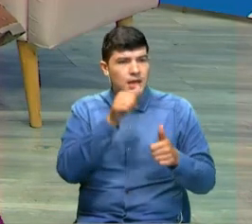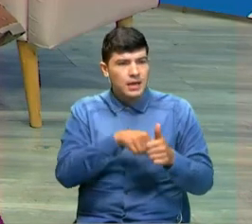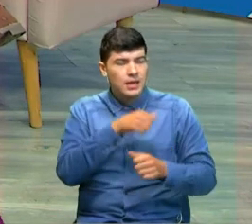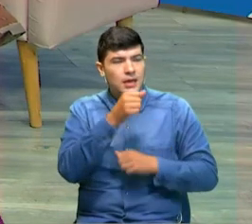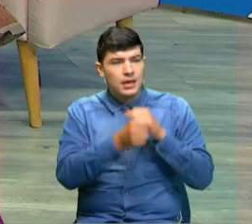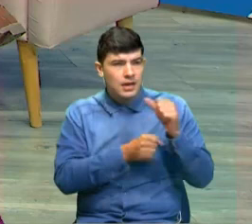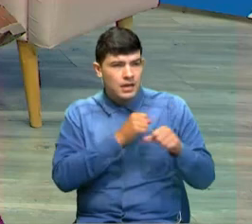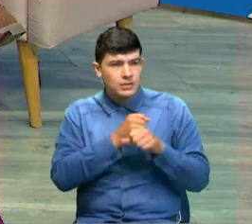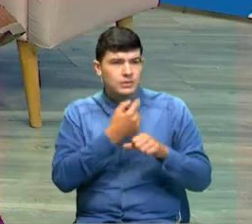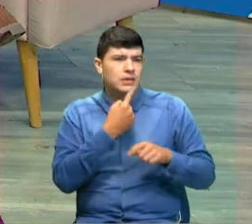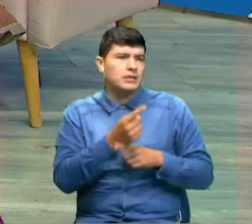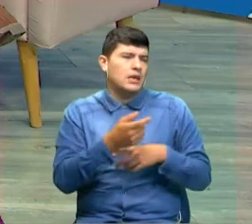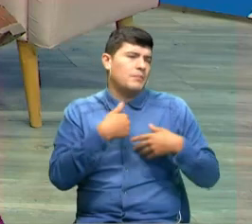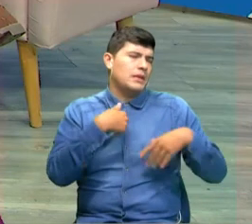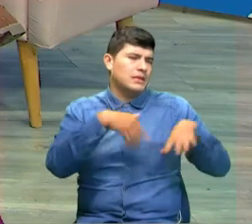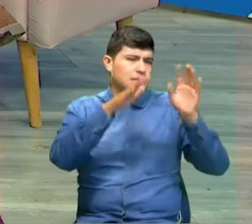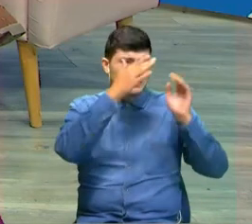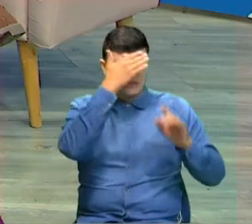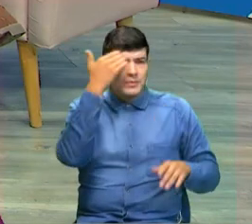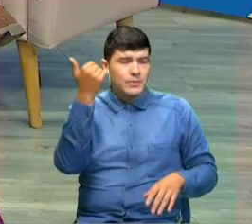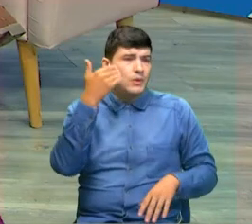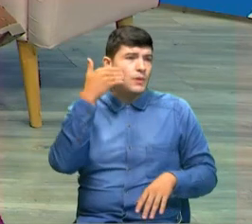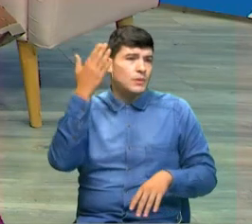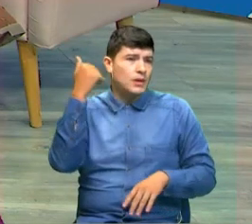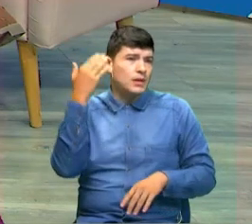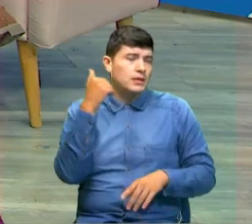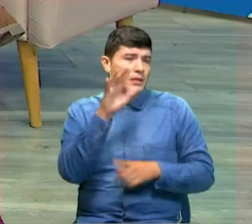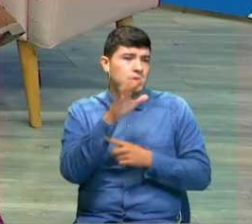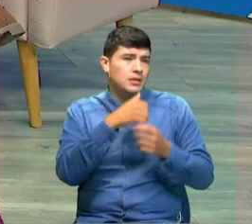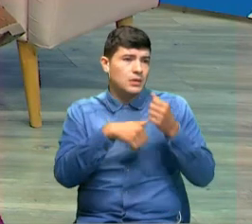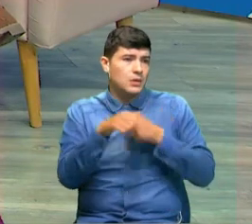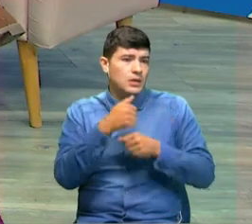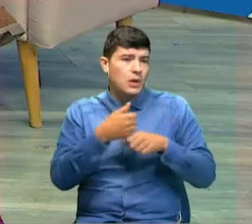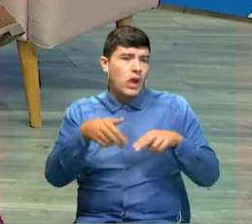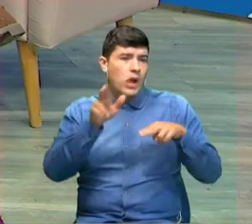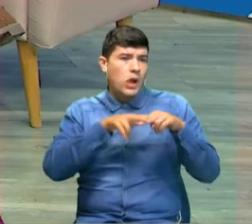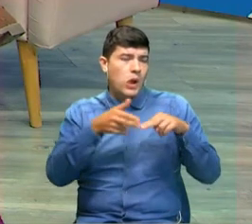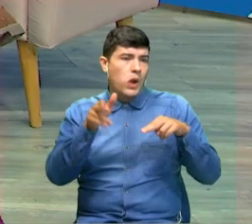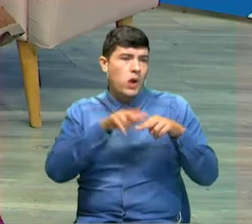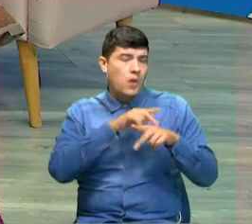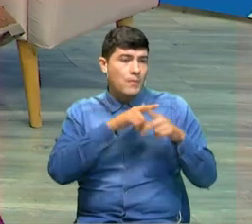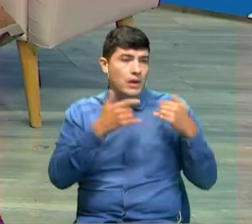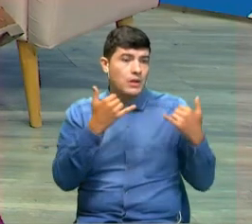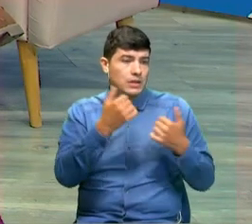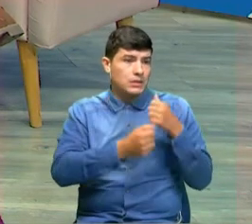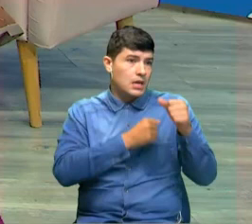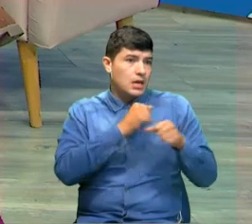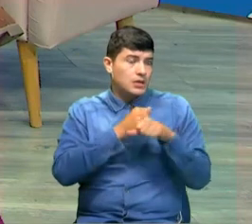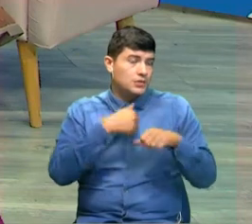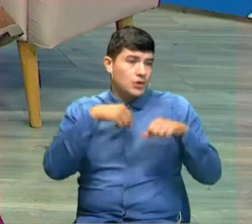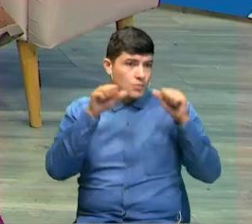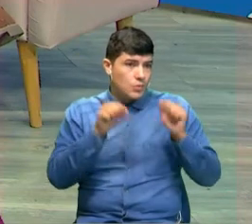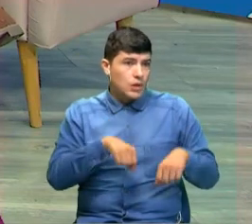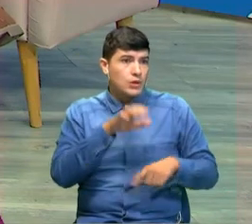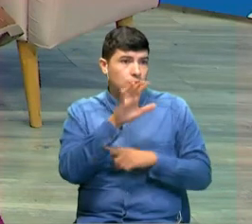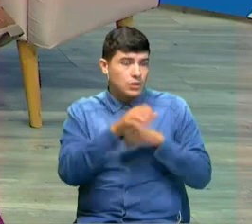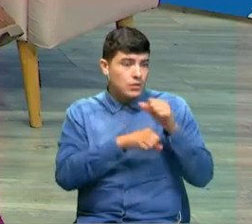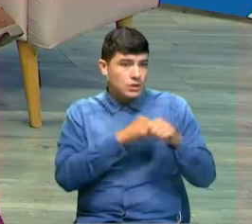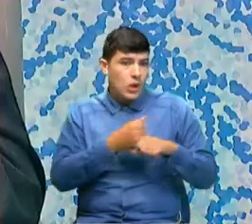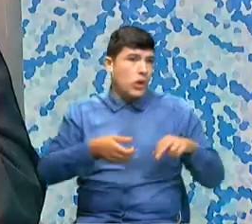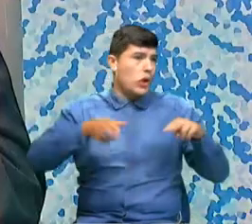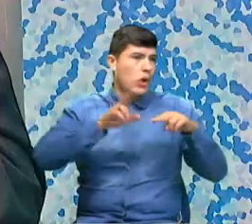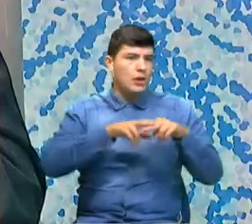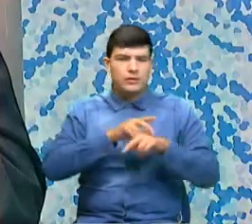sino se dice, a mí se me olvidó cobrarle los últimos 5 años el incremento, entonces en este último año le voy a hacer el incremento de los 5, ¿eso es válido?